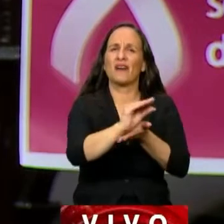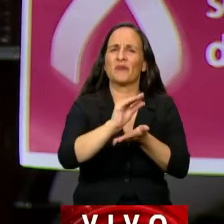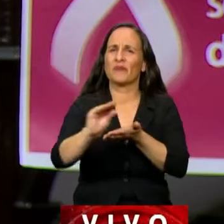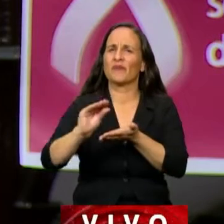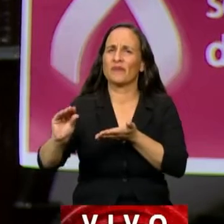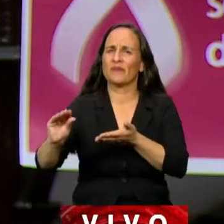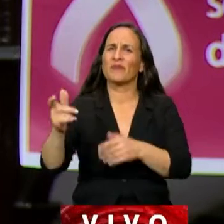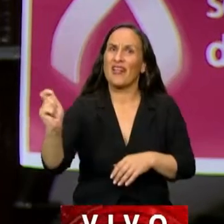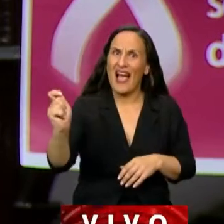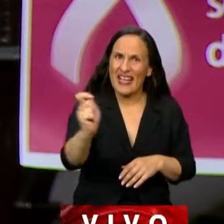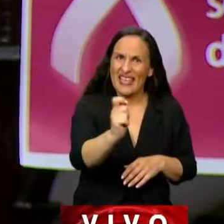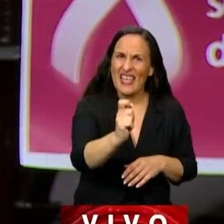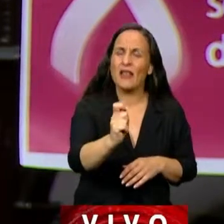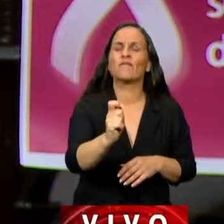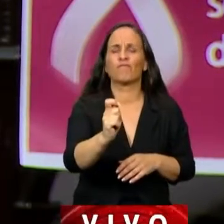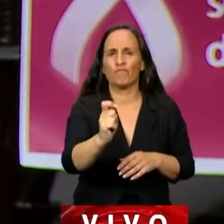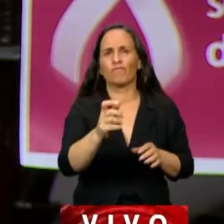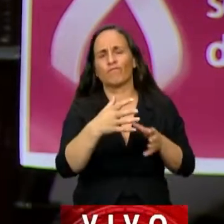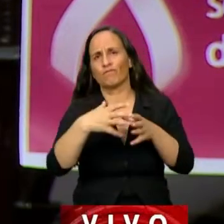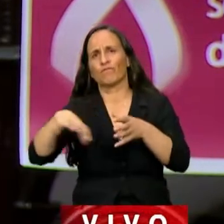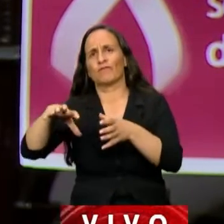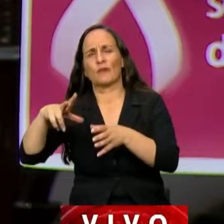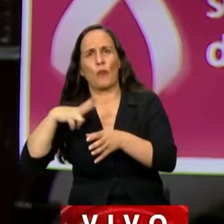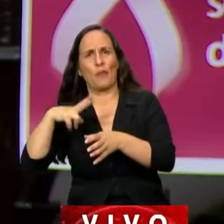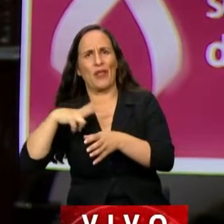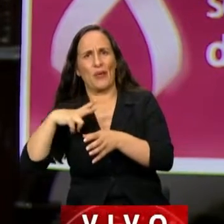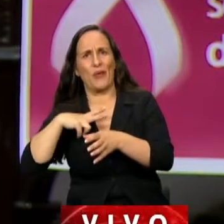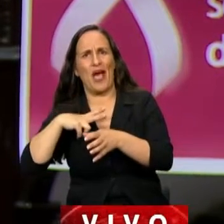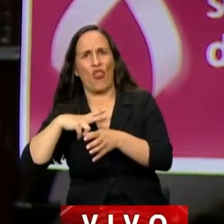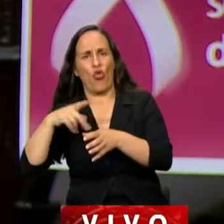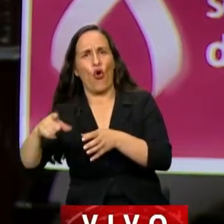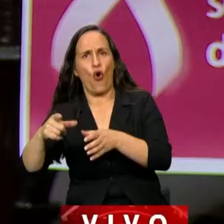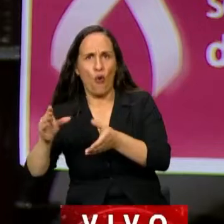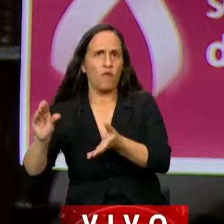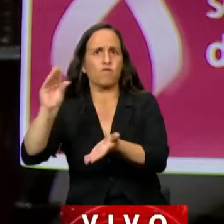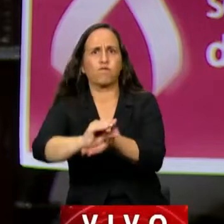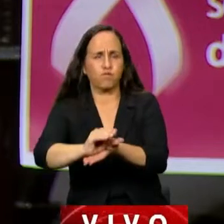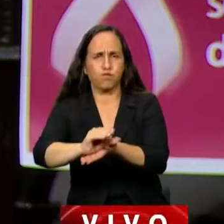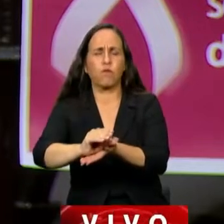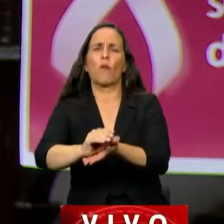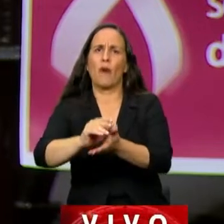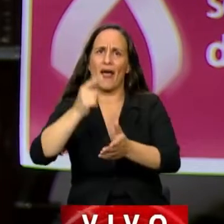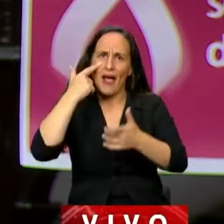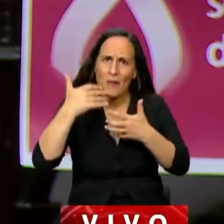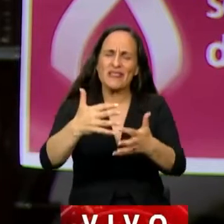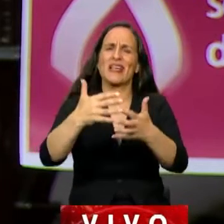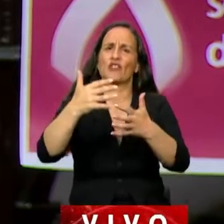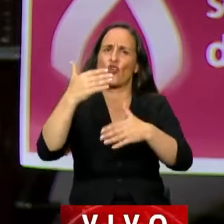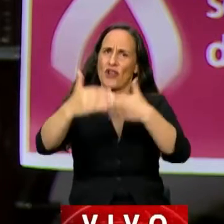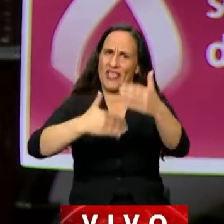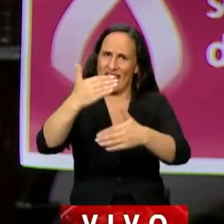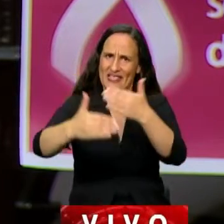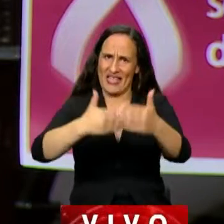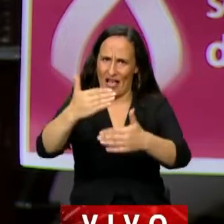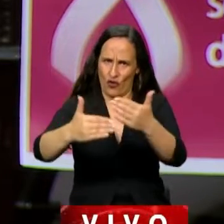a quienes desde el sector privado inviertan en investigación y desarrollo a través